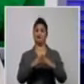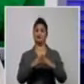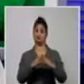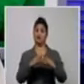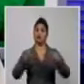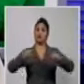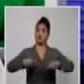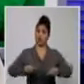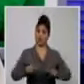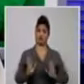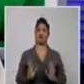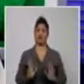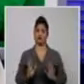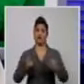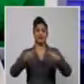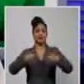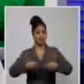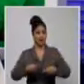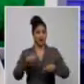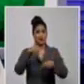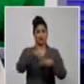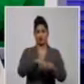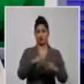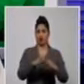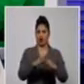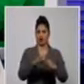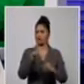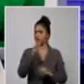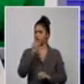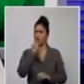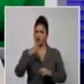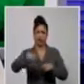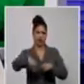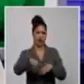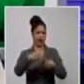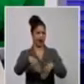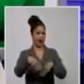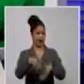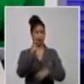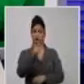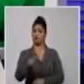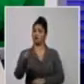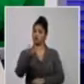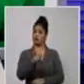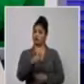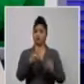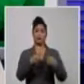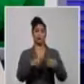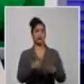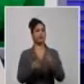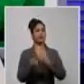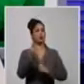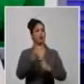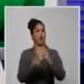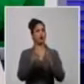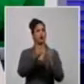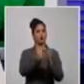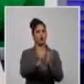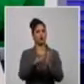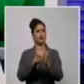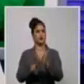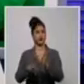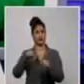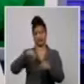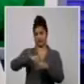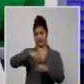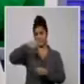supervisión, la evaluación de su equipo básico de salud, pero ya algunas provincias, y debemos llegar a que